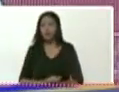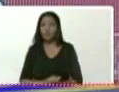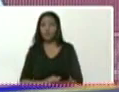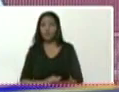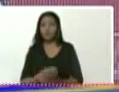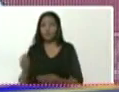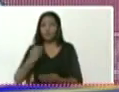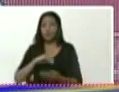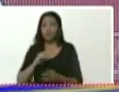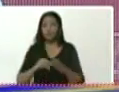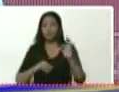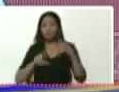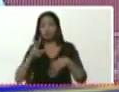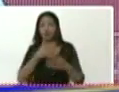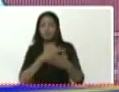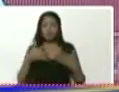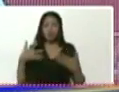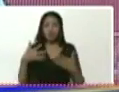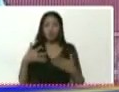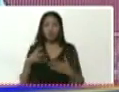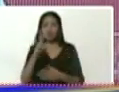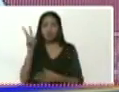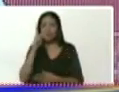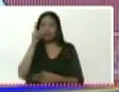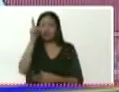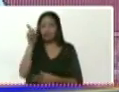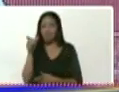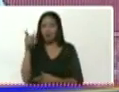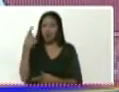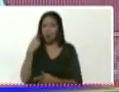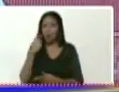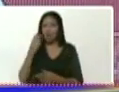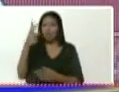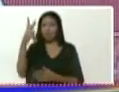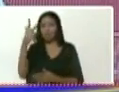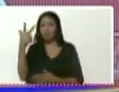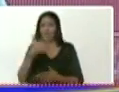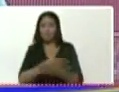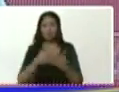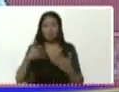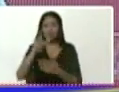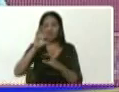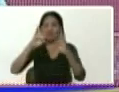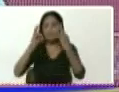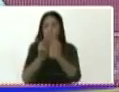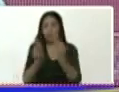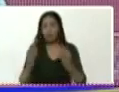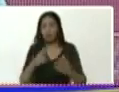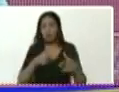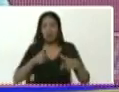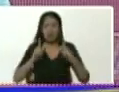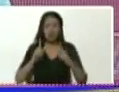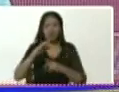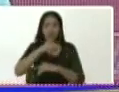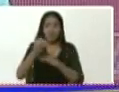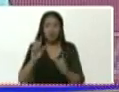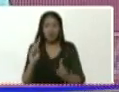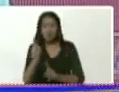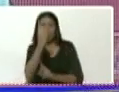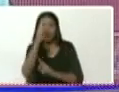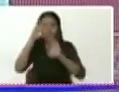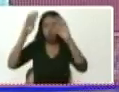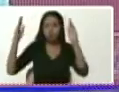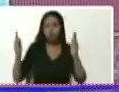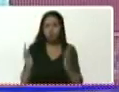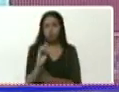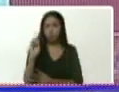a más de 12 millones de venezolanos, 3 millones de familias vamos a llegar. Este es un plan único en el